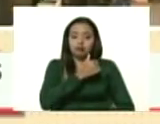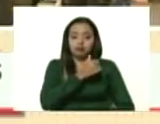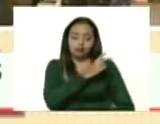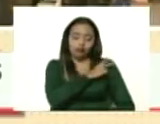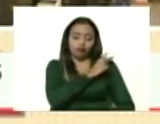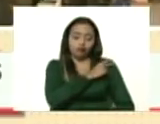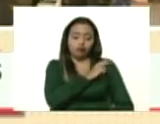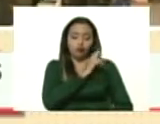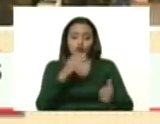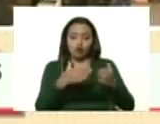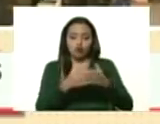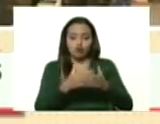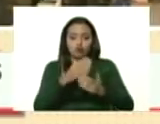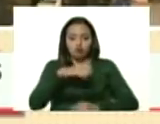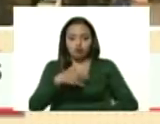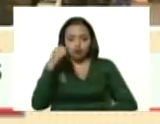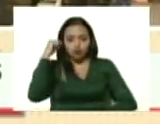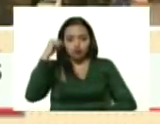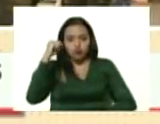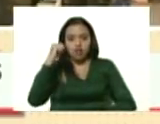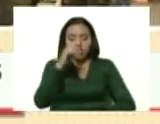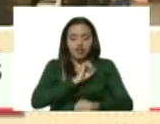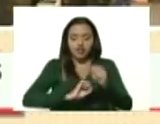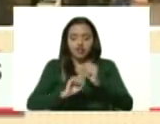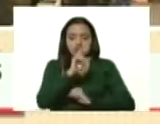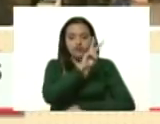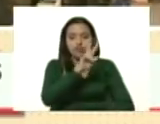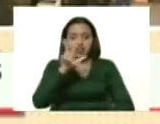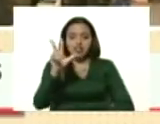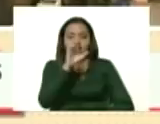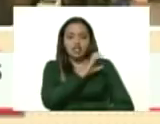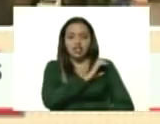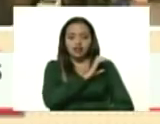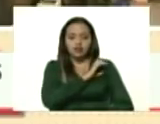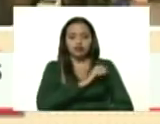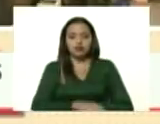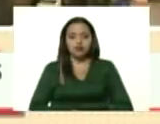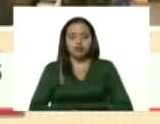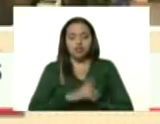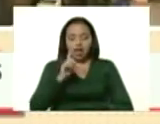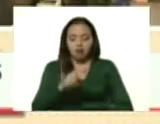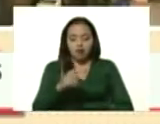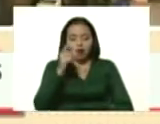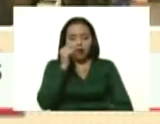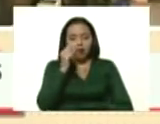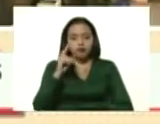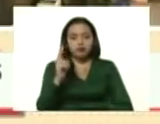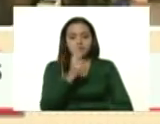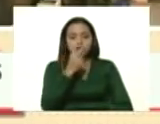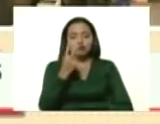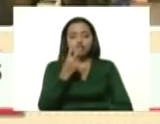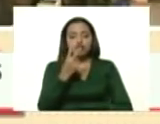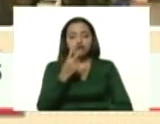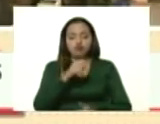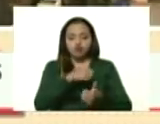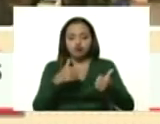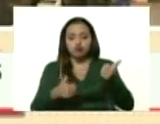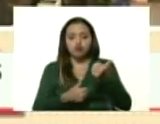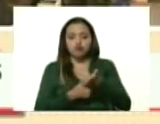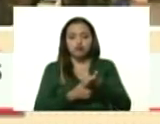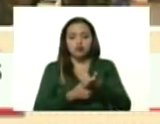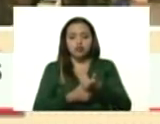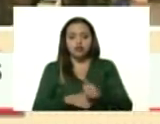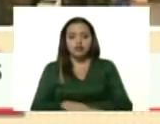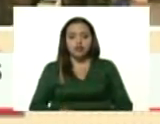Agrupación Popular de Defensa Integral del 23 de enero, y el sargento segundo Luis David Romero, comandante de la